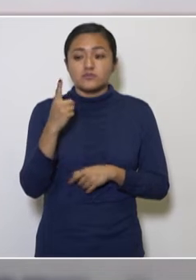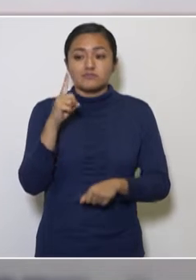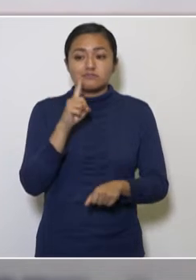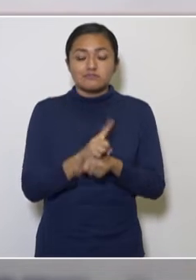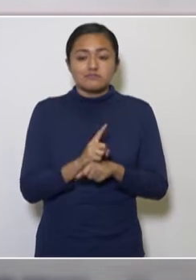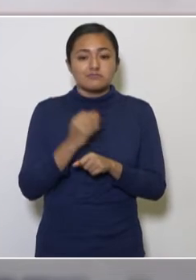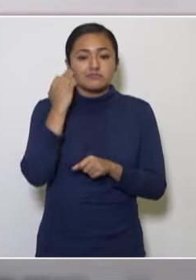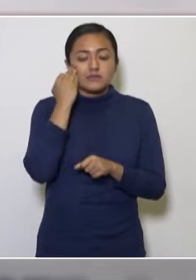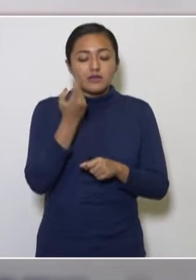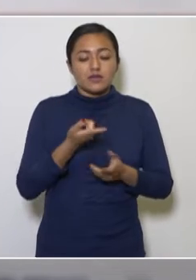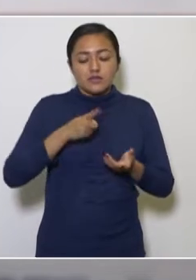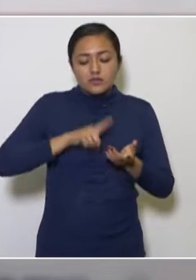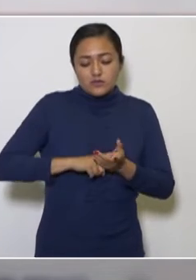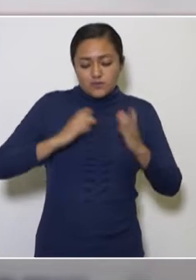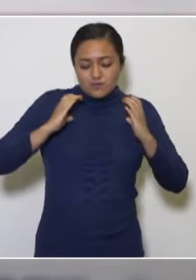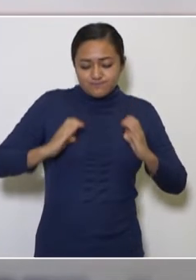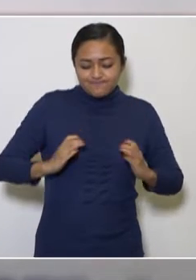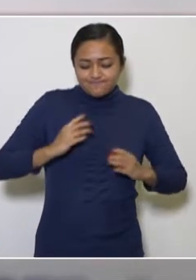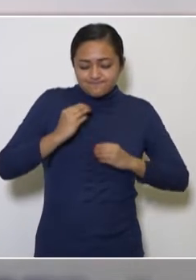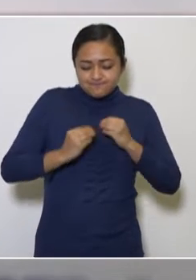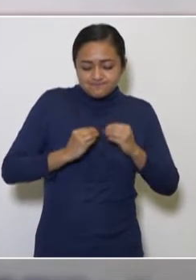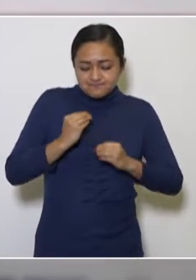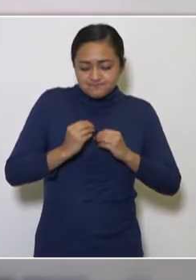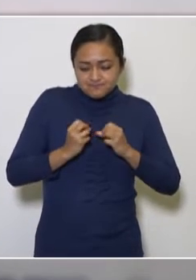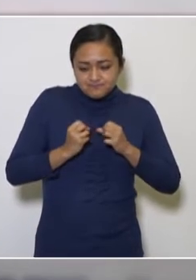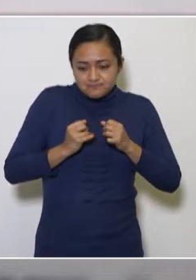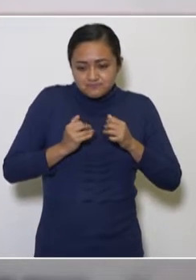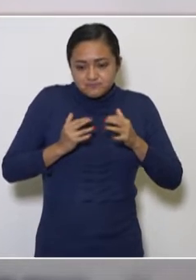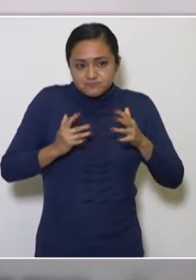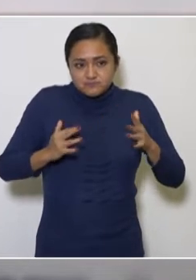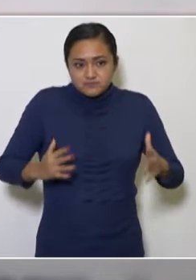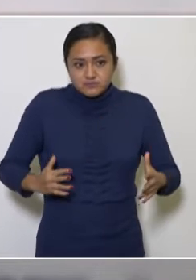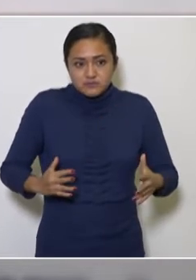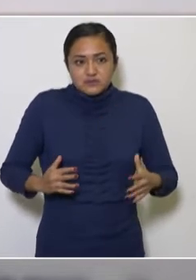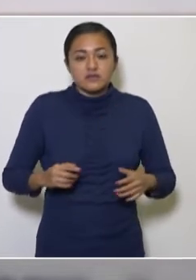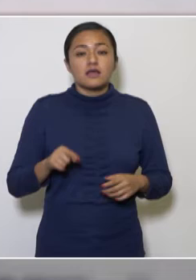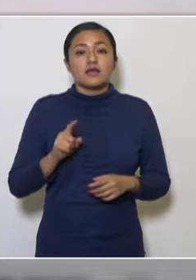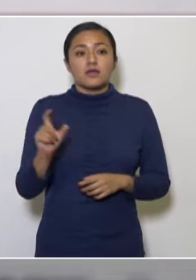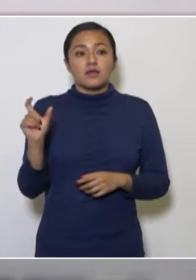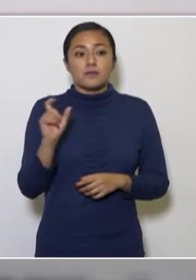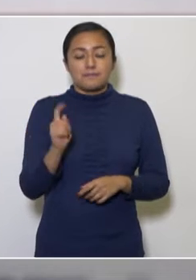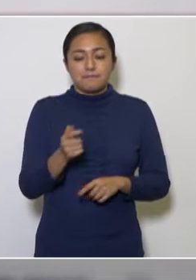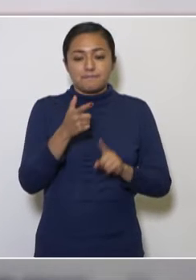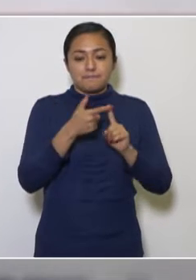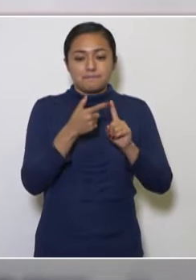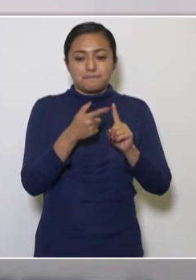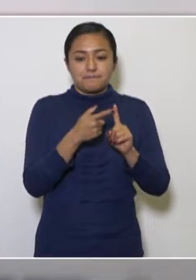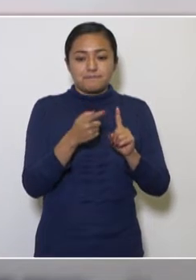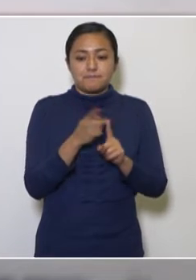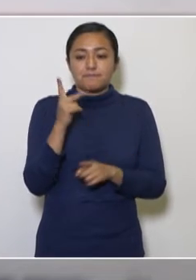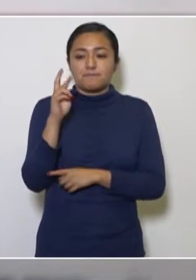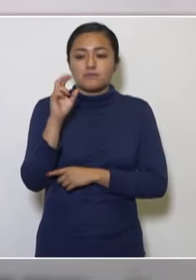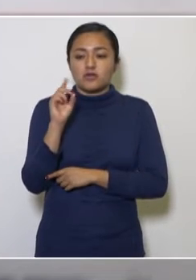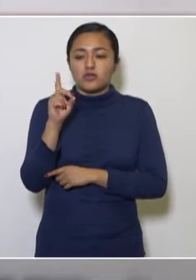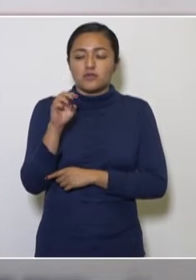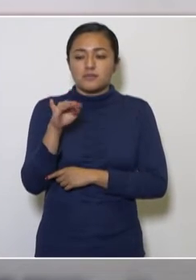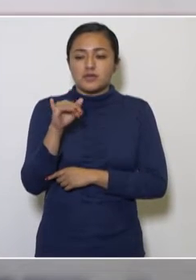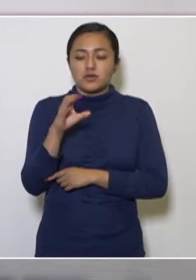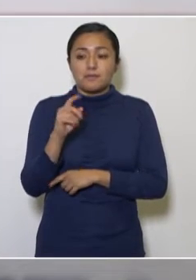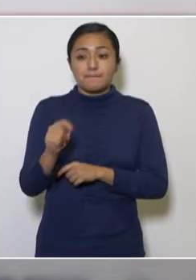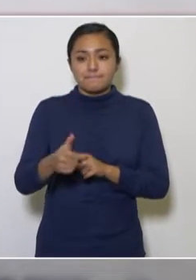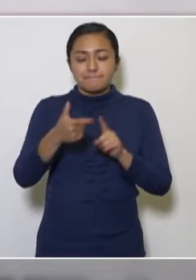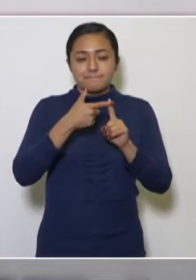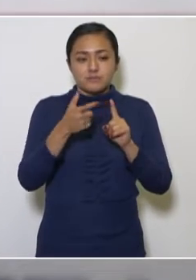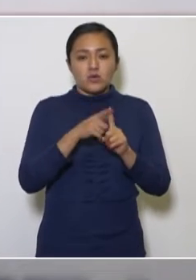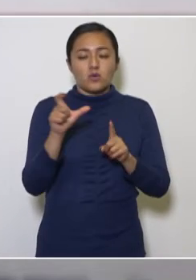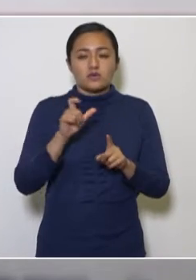días. Tiene dos etapas clínicas. La primera le llamamos periodo prodrómico, que es cuando empiezan